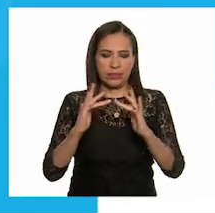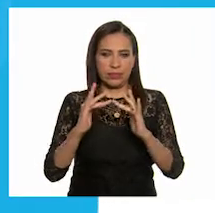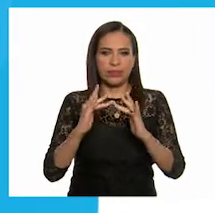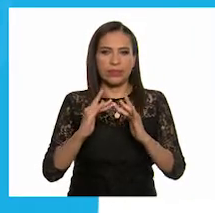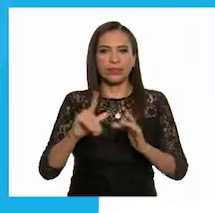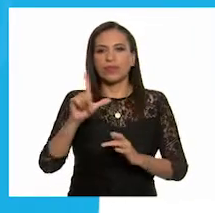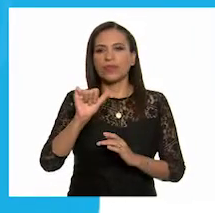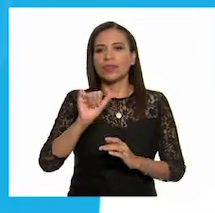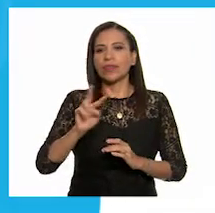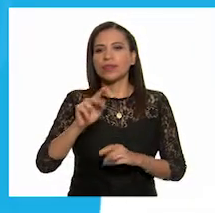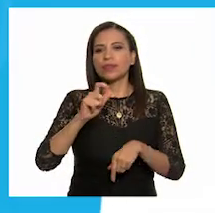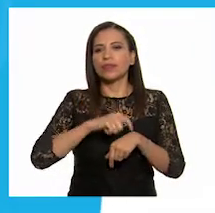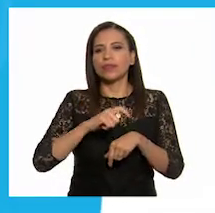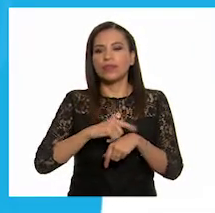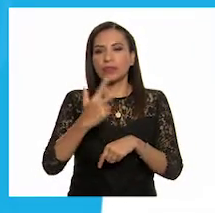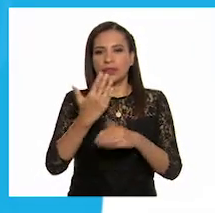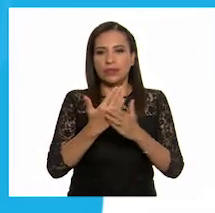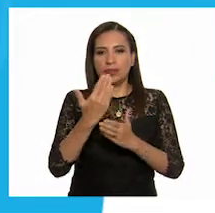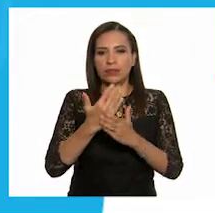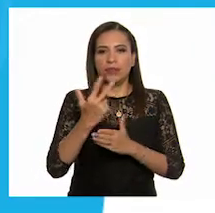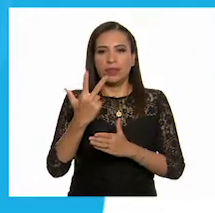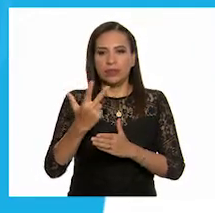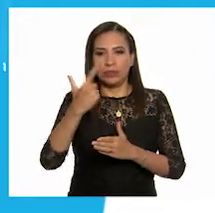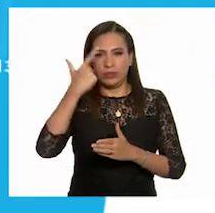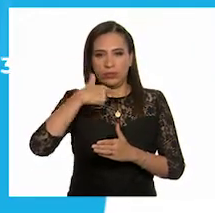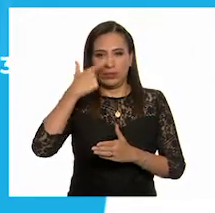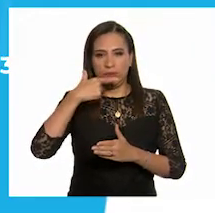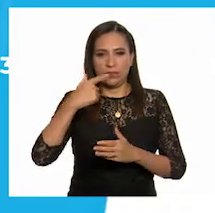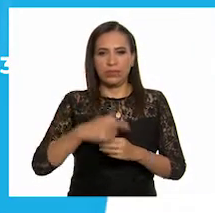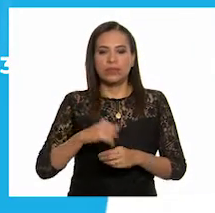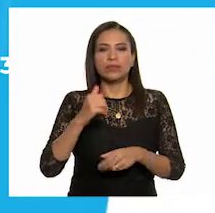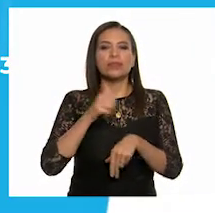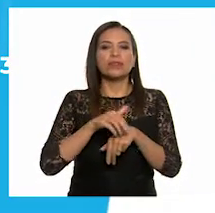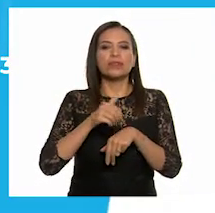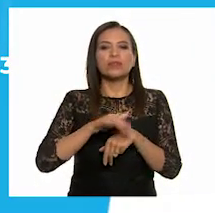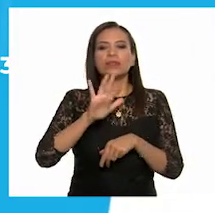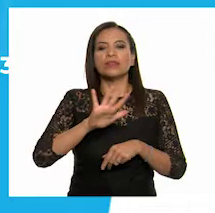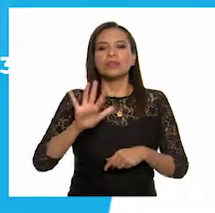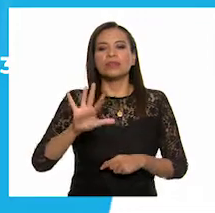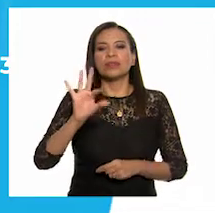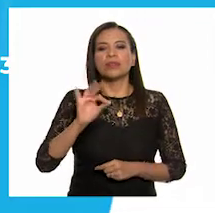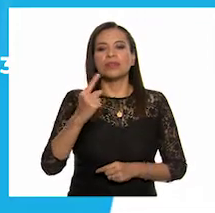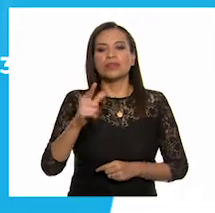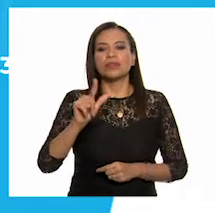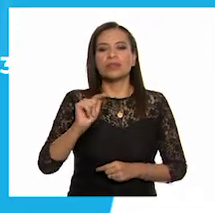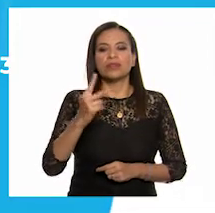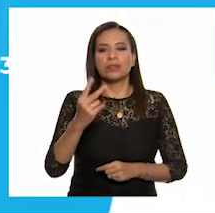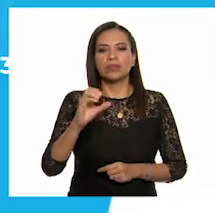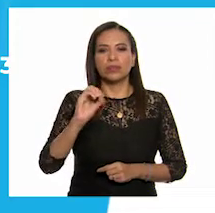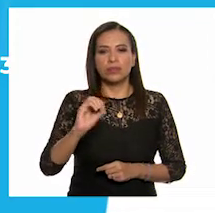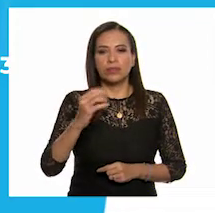y maestros de lunes a viernes de 8 a 20 horas al teléfono